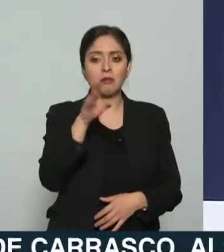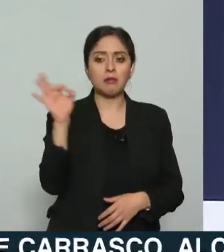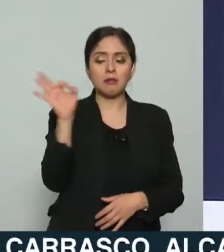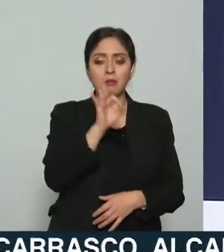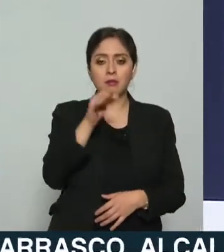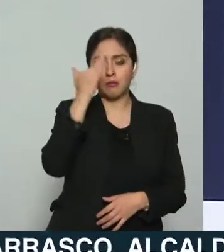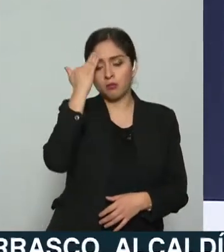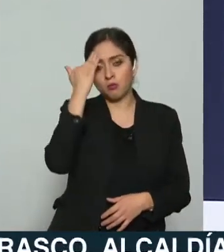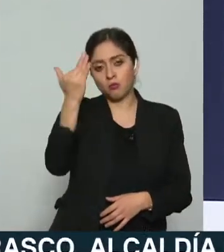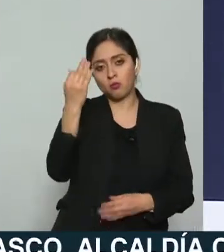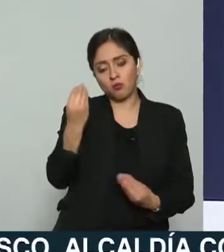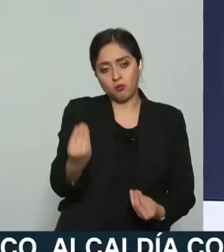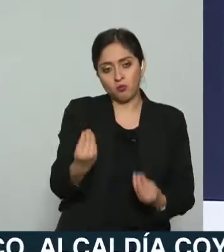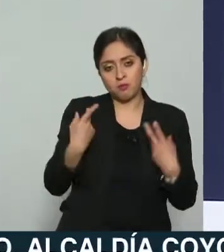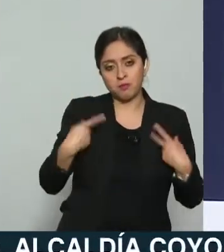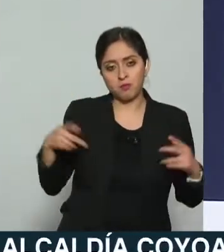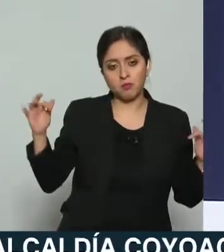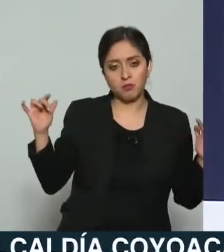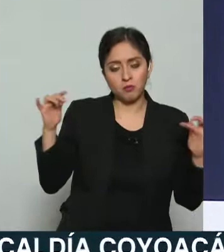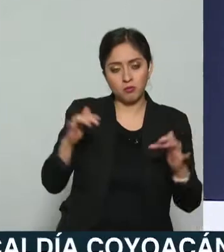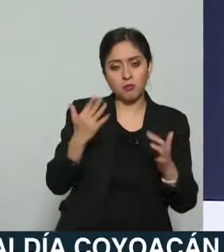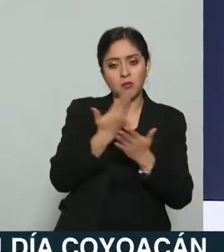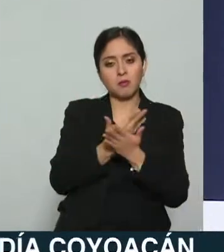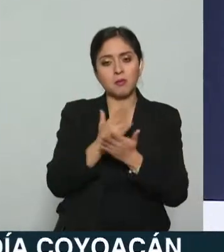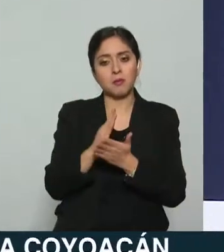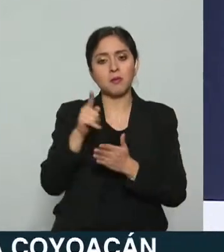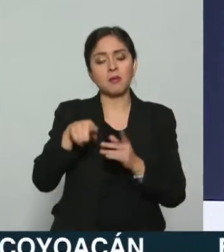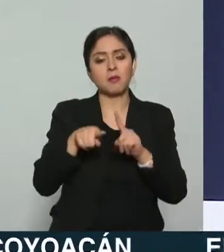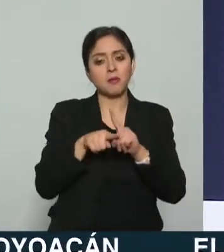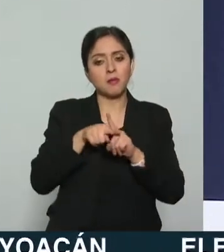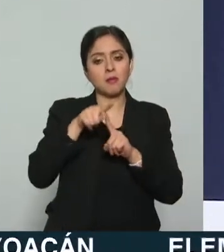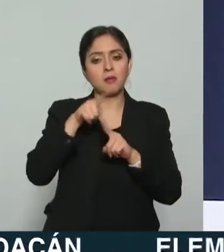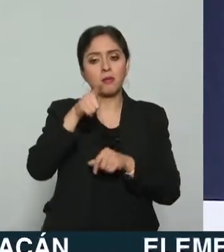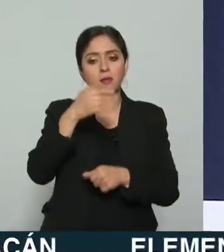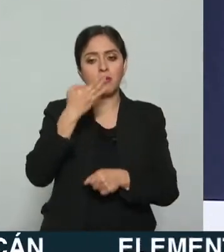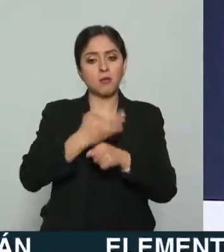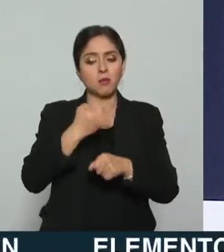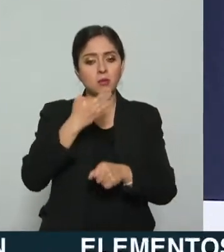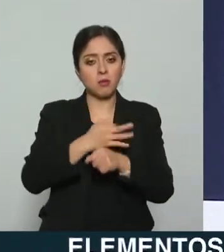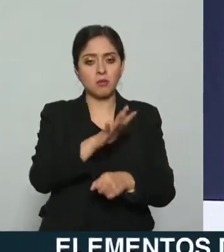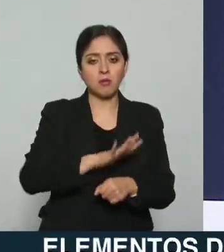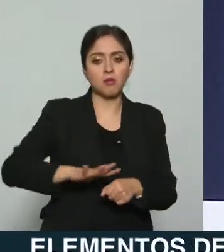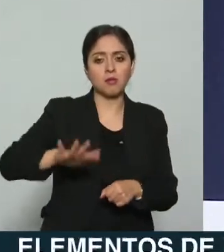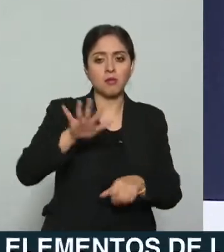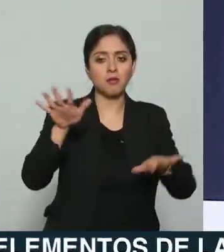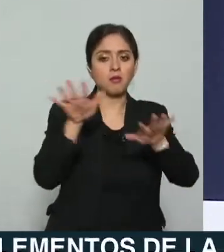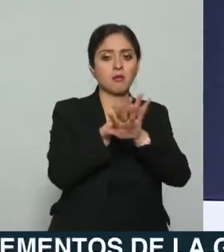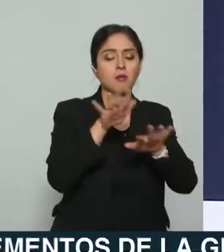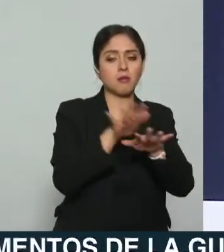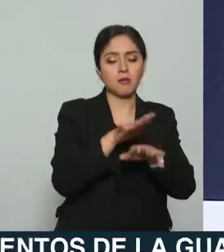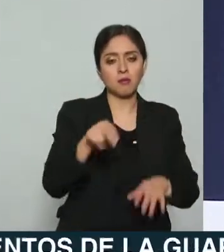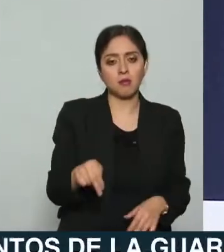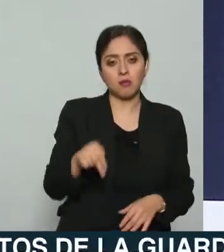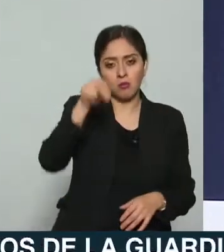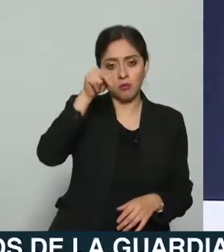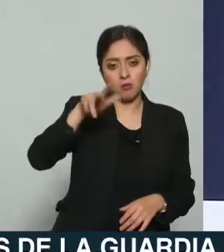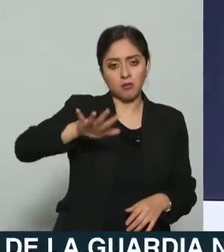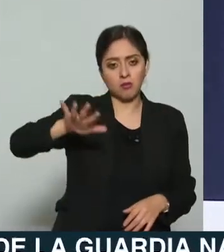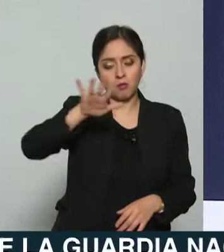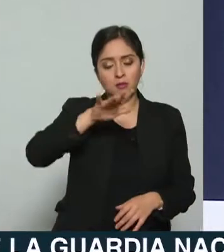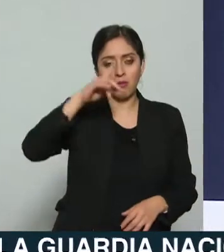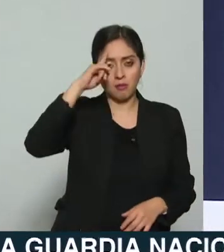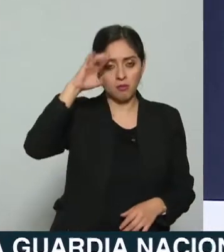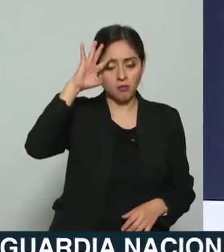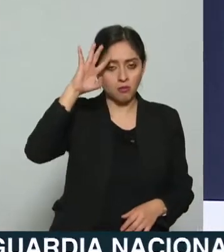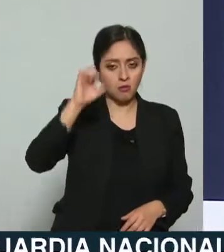compleja debido también a las temperaturas que permean en esta zona de los altos, del norte del estado de